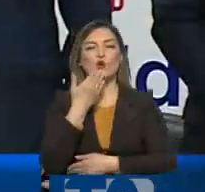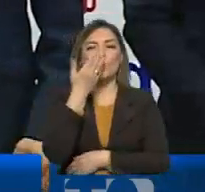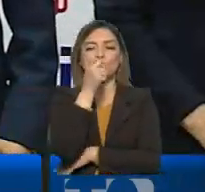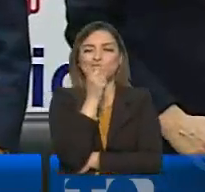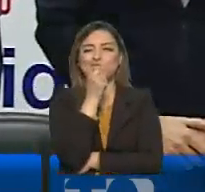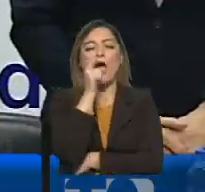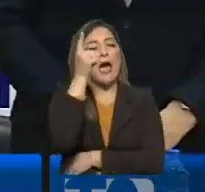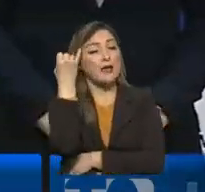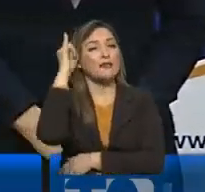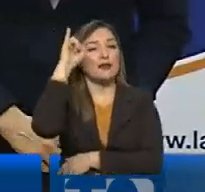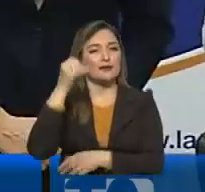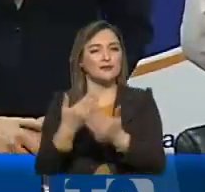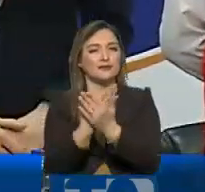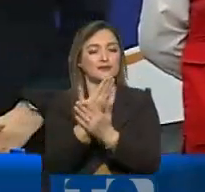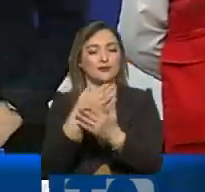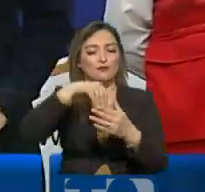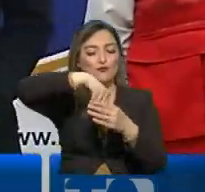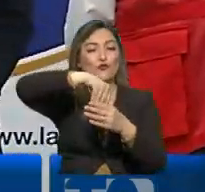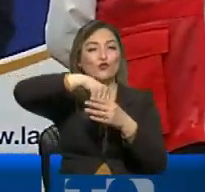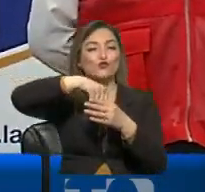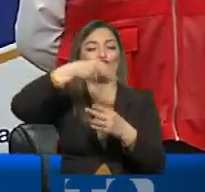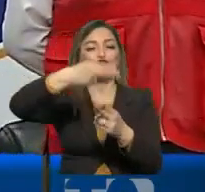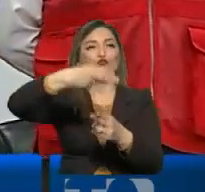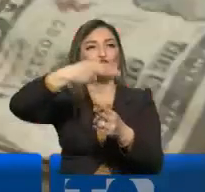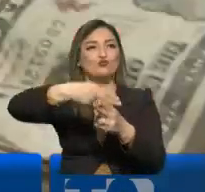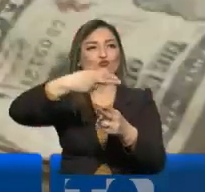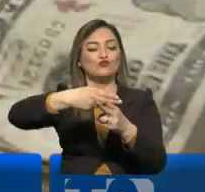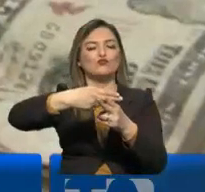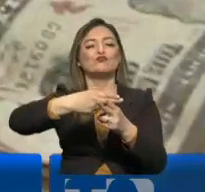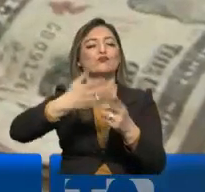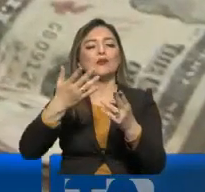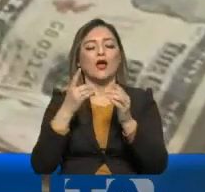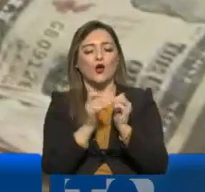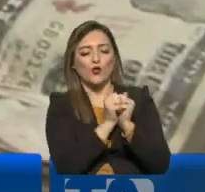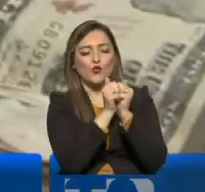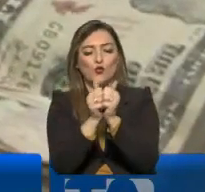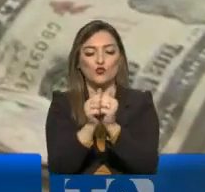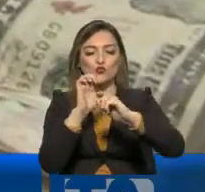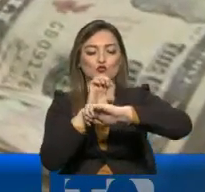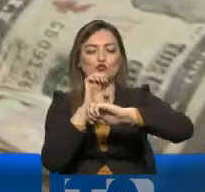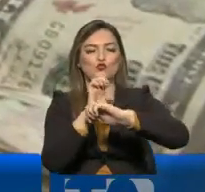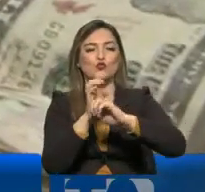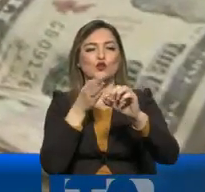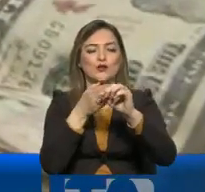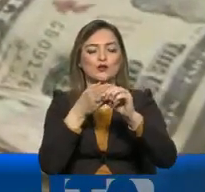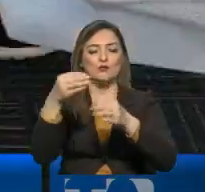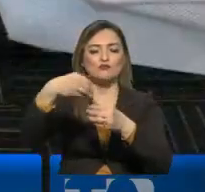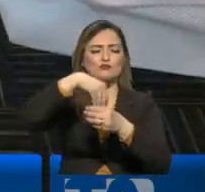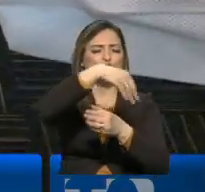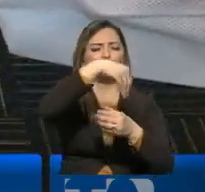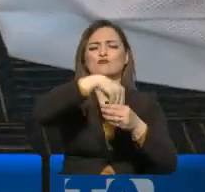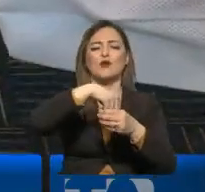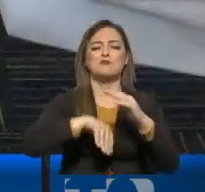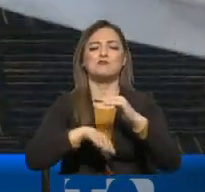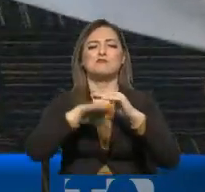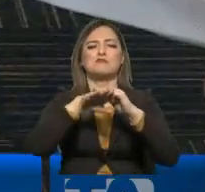Por eso han conformado un fideicomiso al que han bautizado como Unidos por Ecuador, con el que apuntan a recaudar no menos de 45 millones de dólares